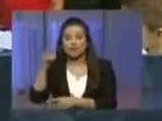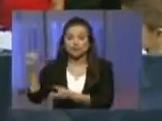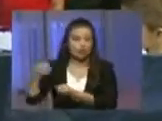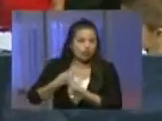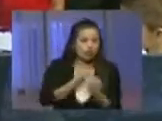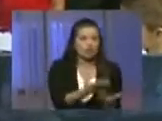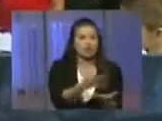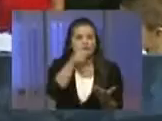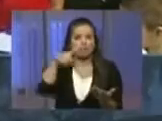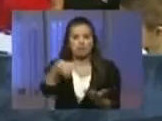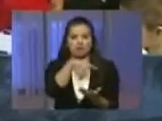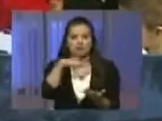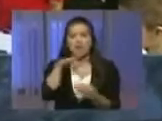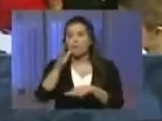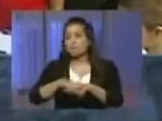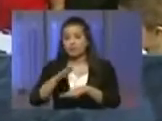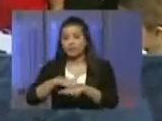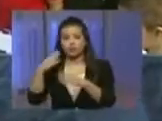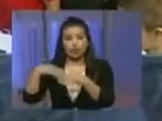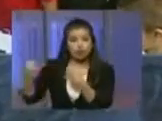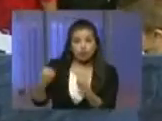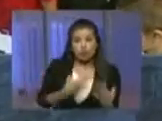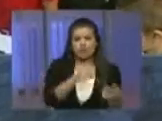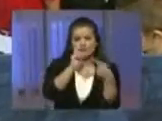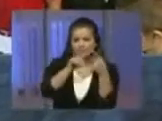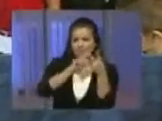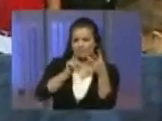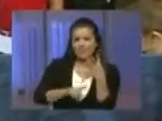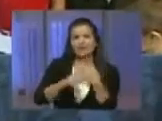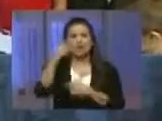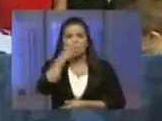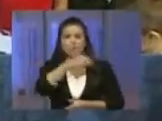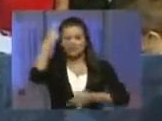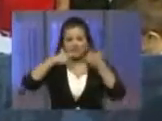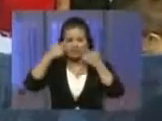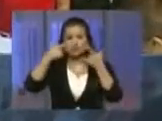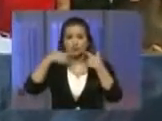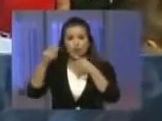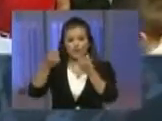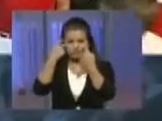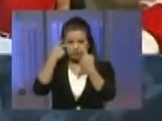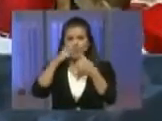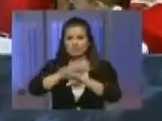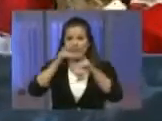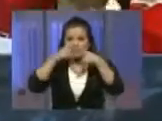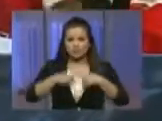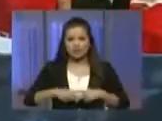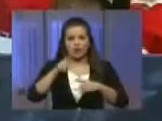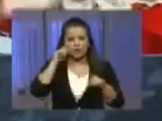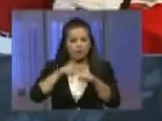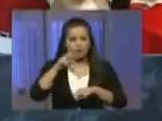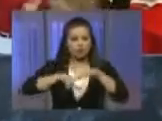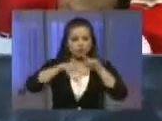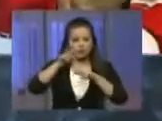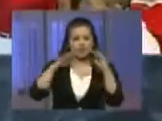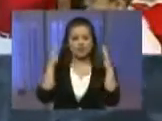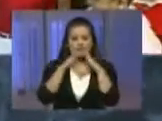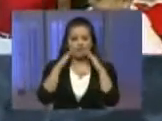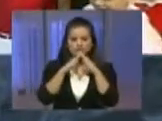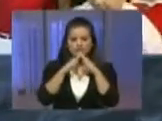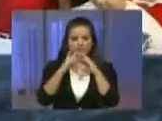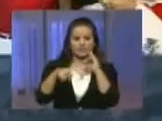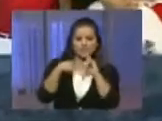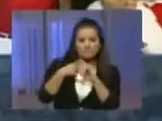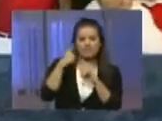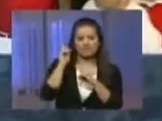nosotros ponemos y que el comandante Chávez nos enseñó a presupuestar para que construyamos la vivienda y para